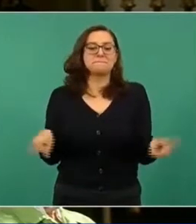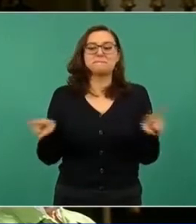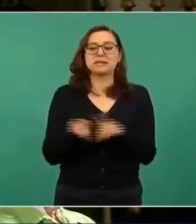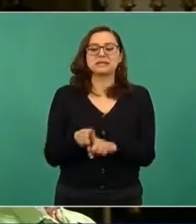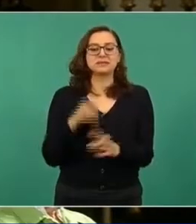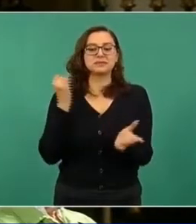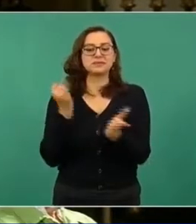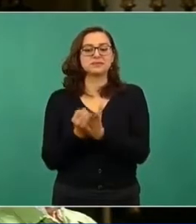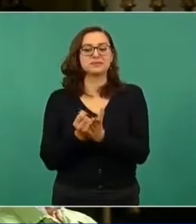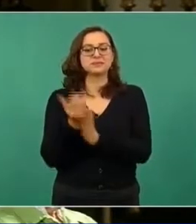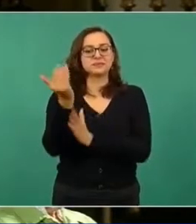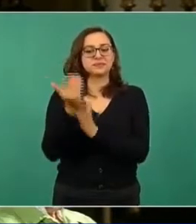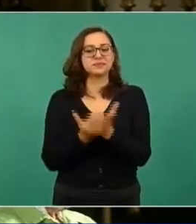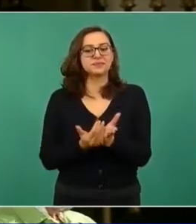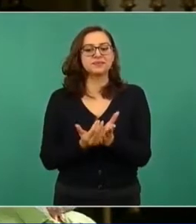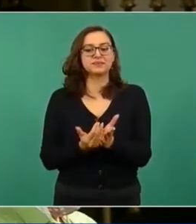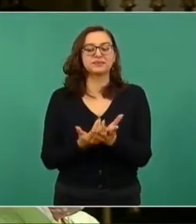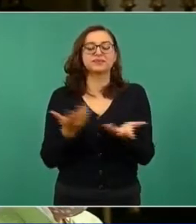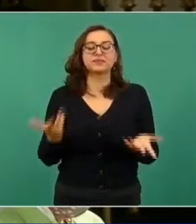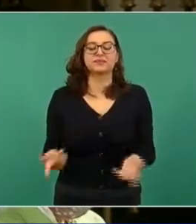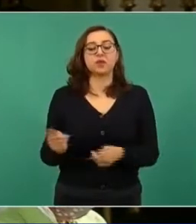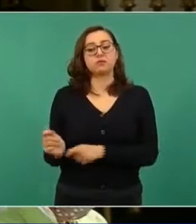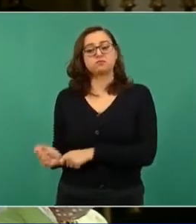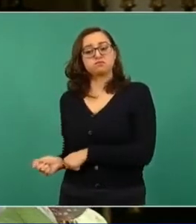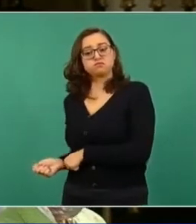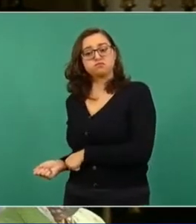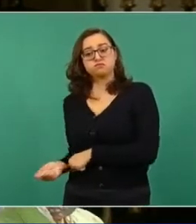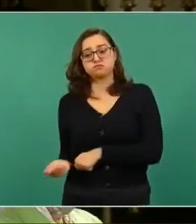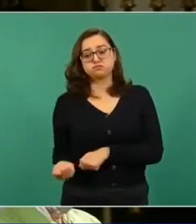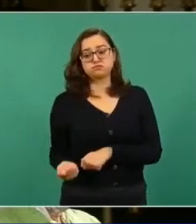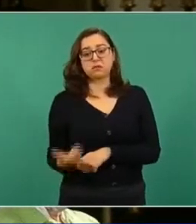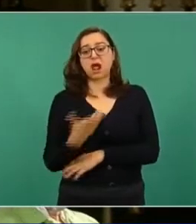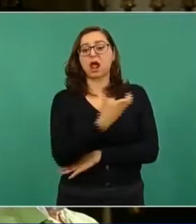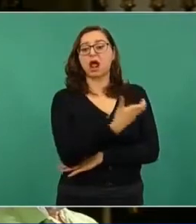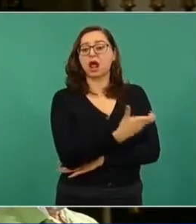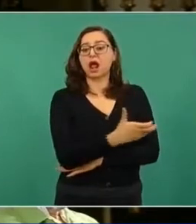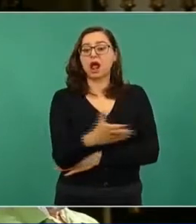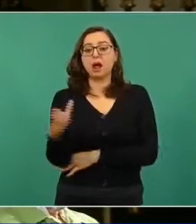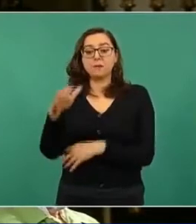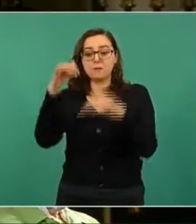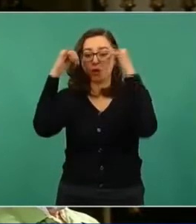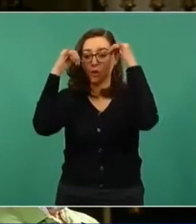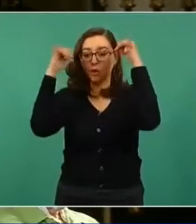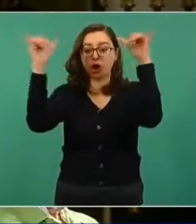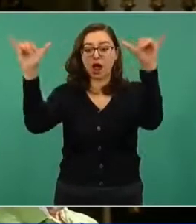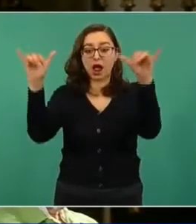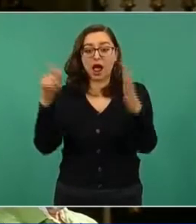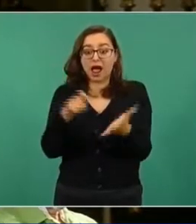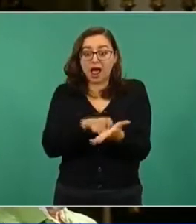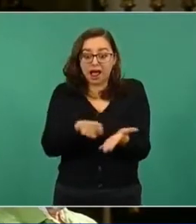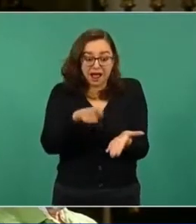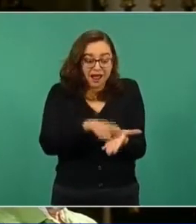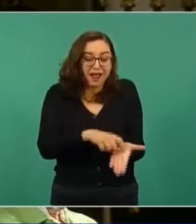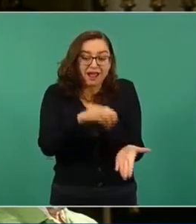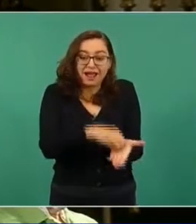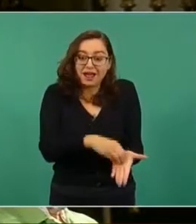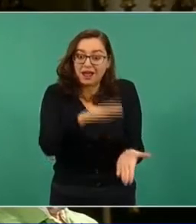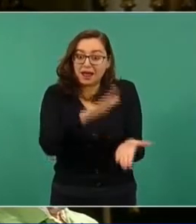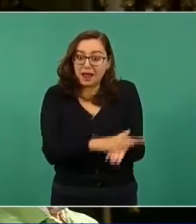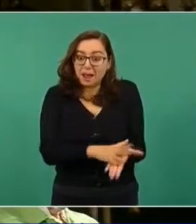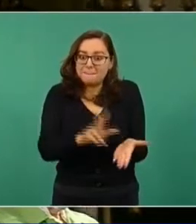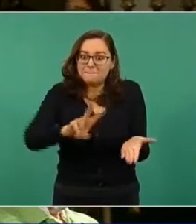de 18 hoyos es un predio agrícola y ganadero, y no es sarcasmo, viene así en los documentos